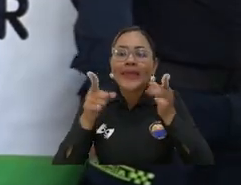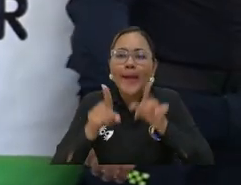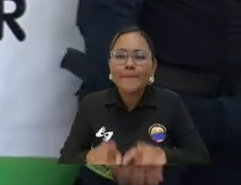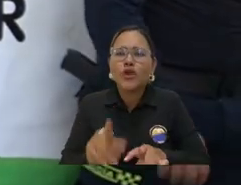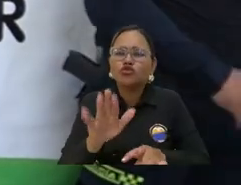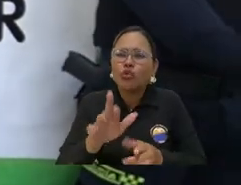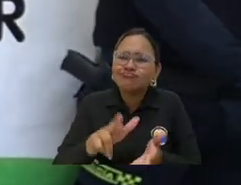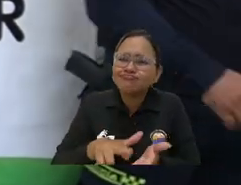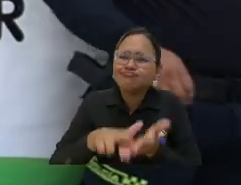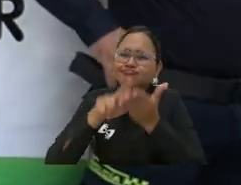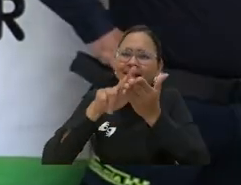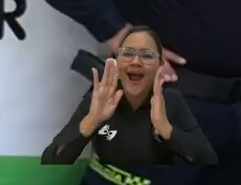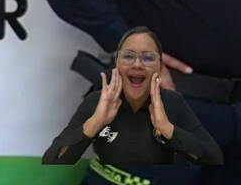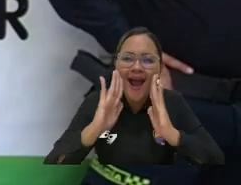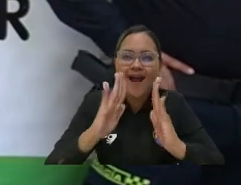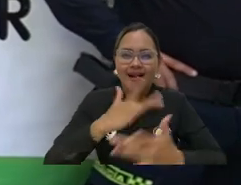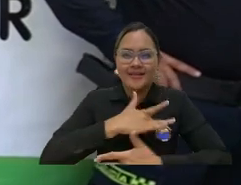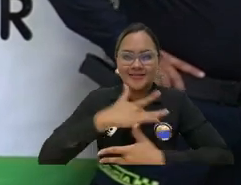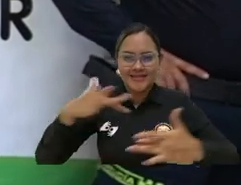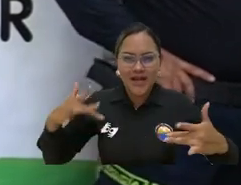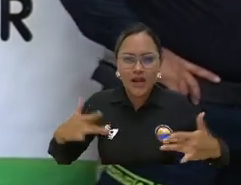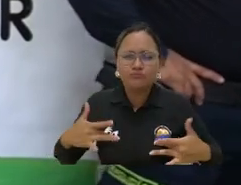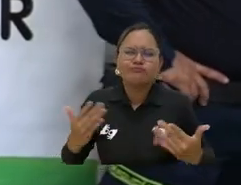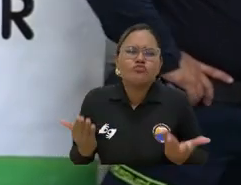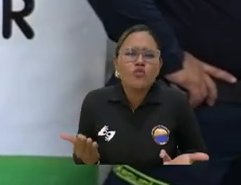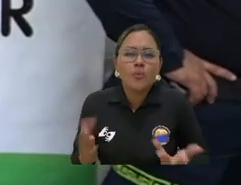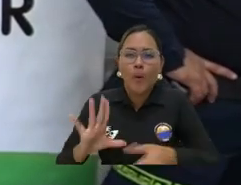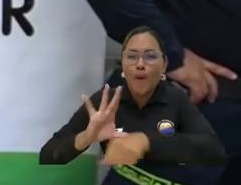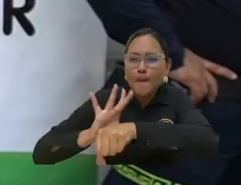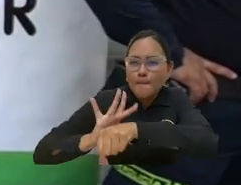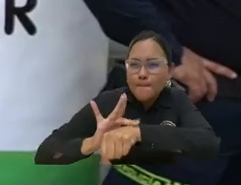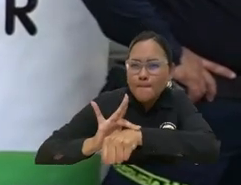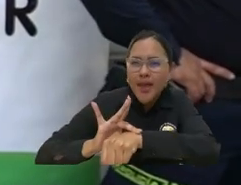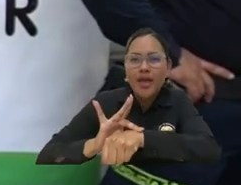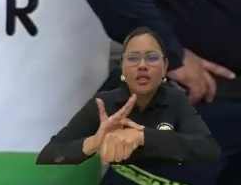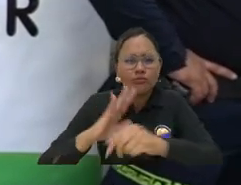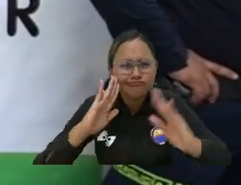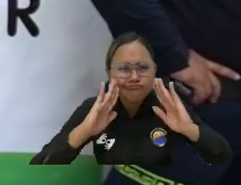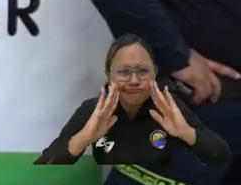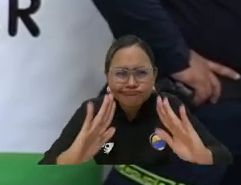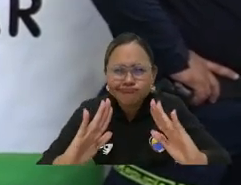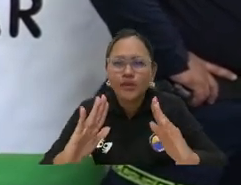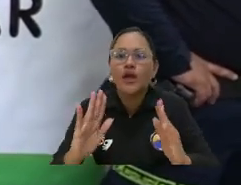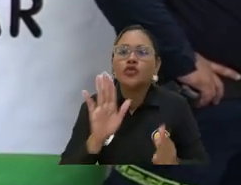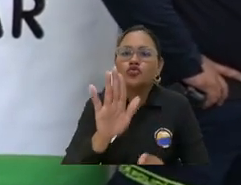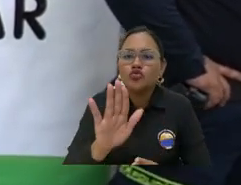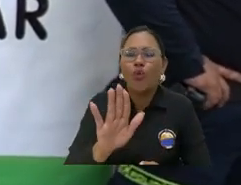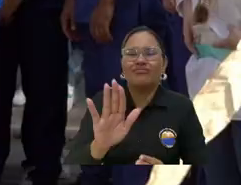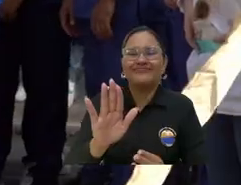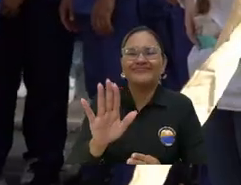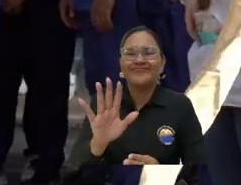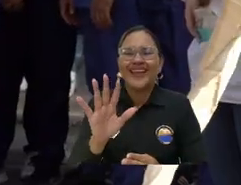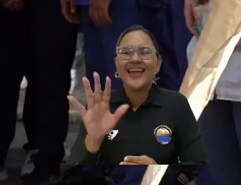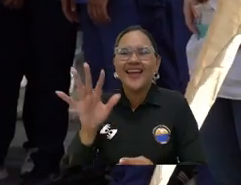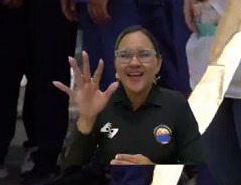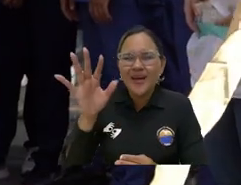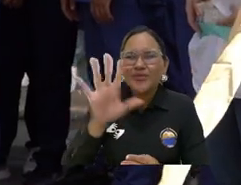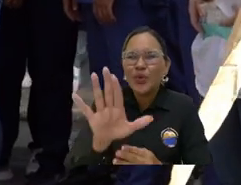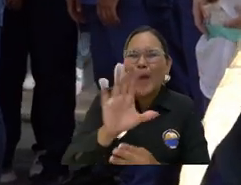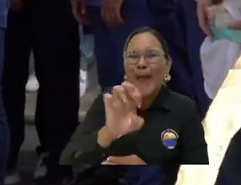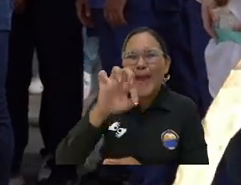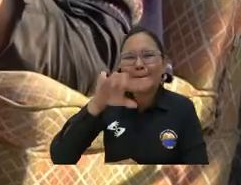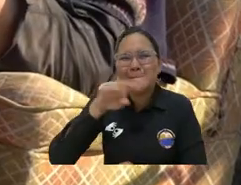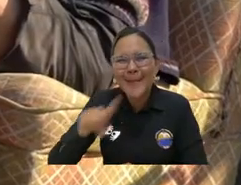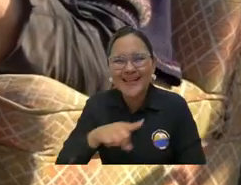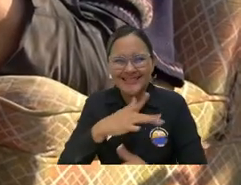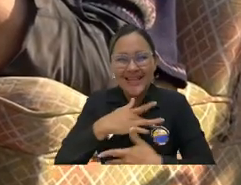la rehabilitación y atención en salud, atención con los médicos, vacunaciones y demás, y con las EPS, buscar la forma